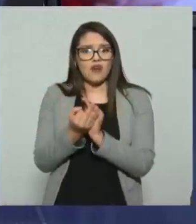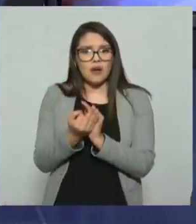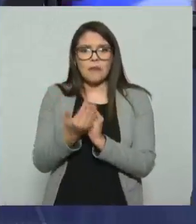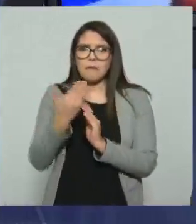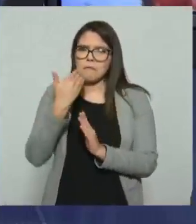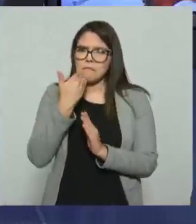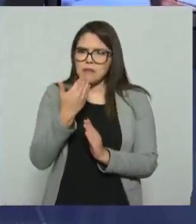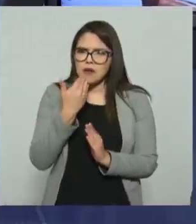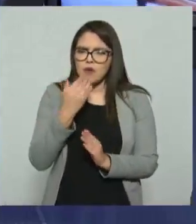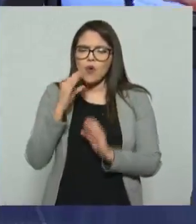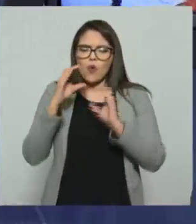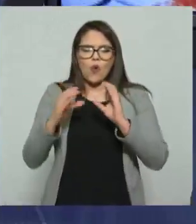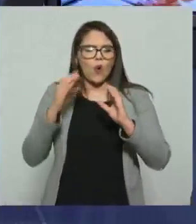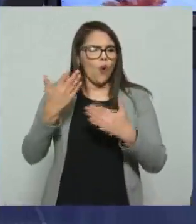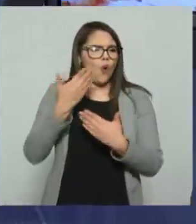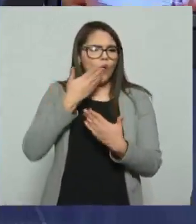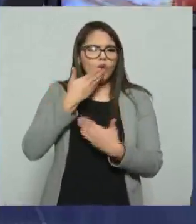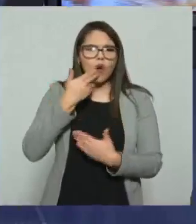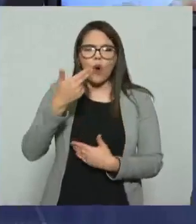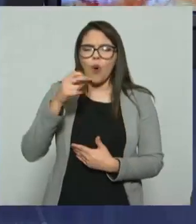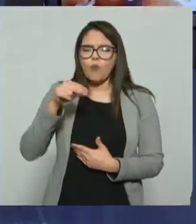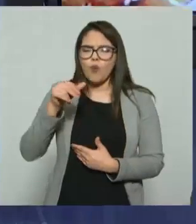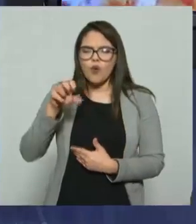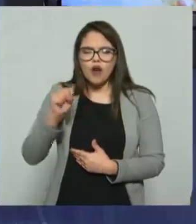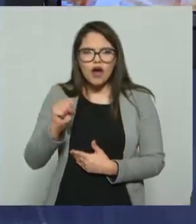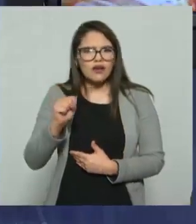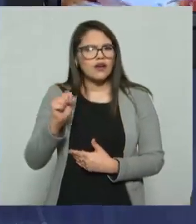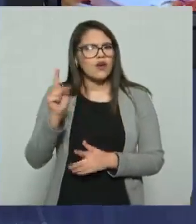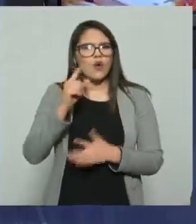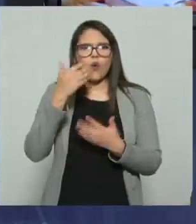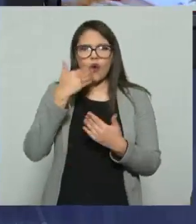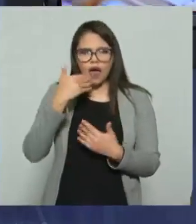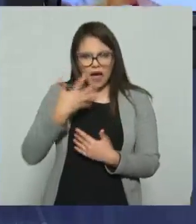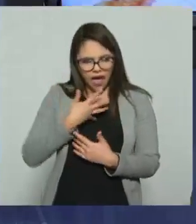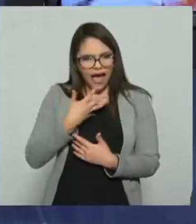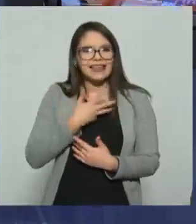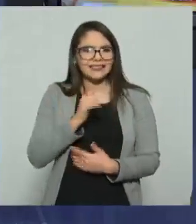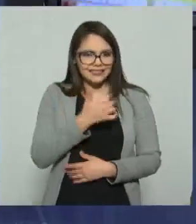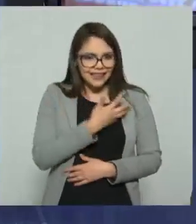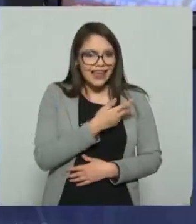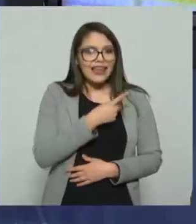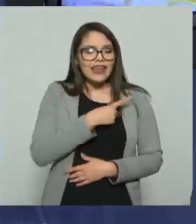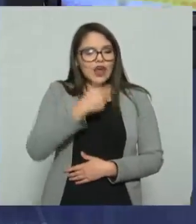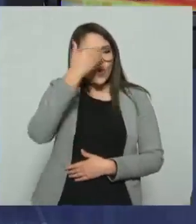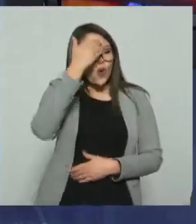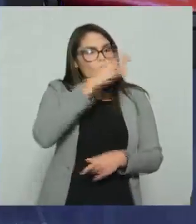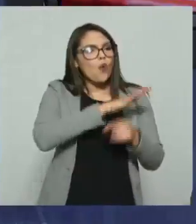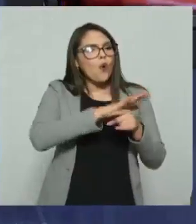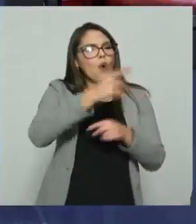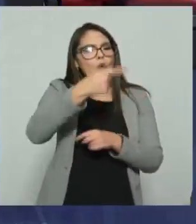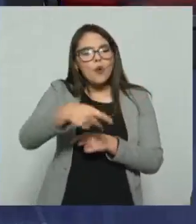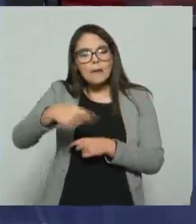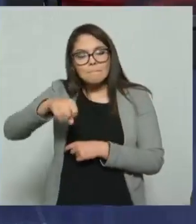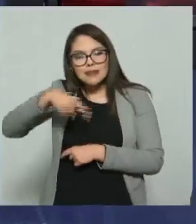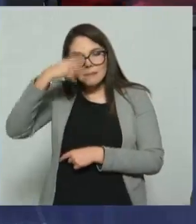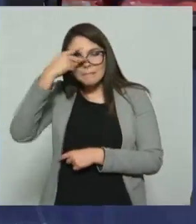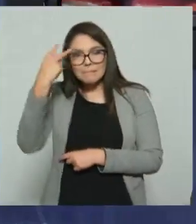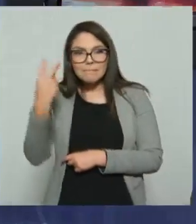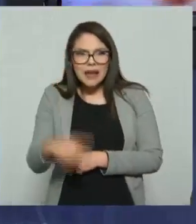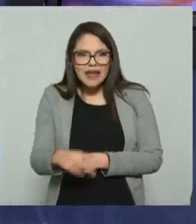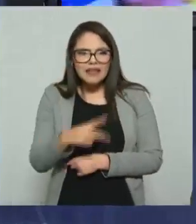ética, sin hormonas, sin antibióticos. Hay que conocer a los productores locales, acercarnos a ellos